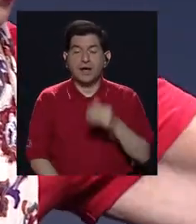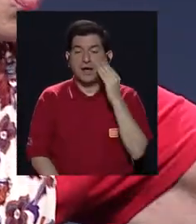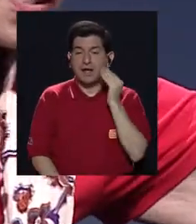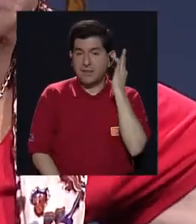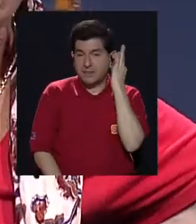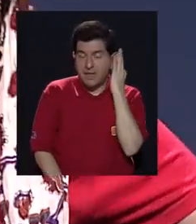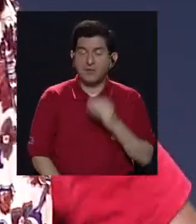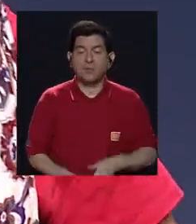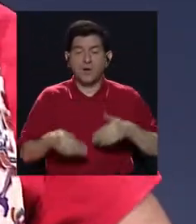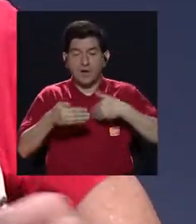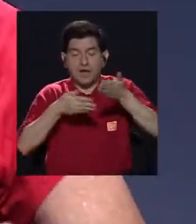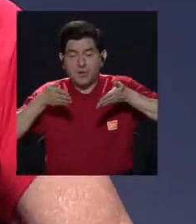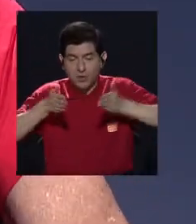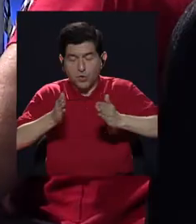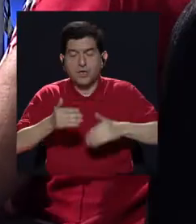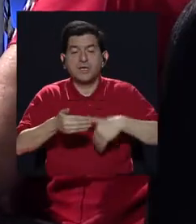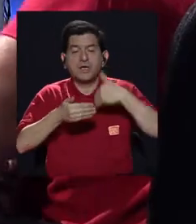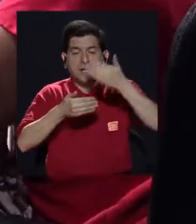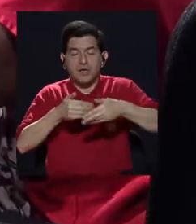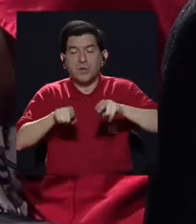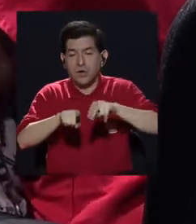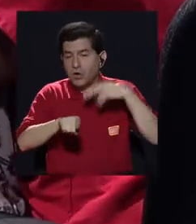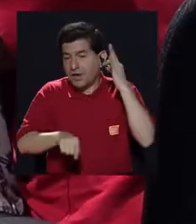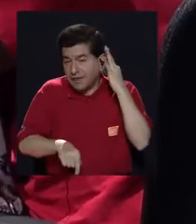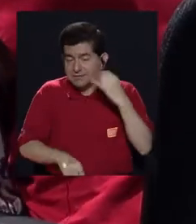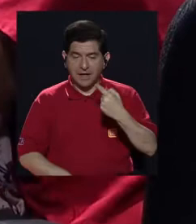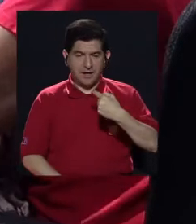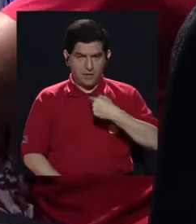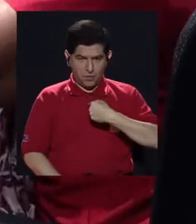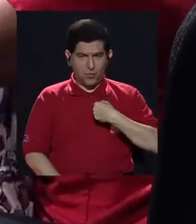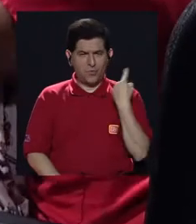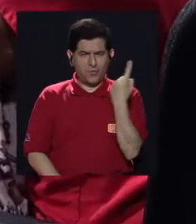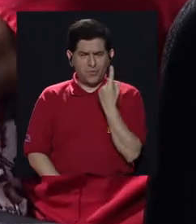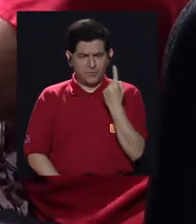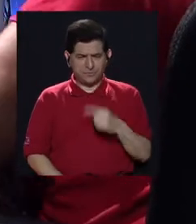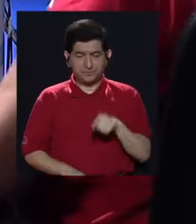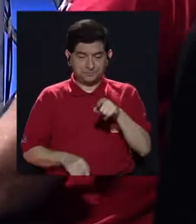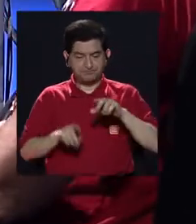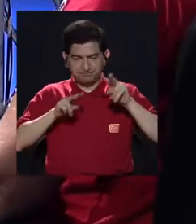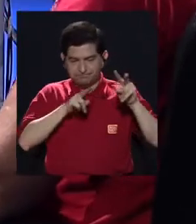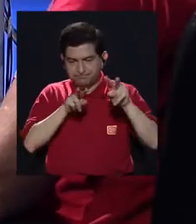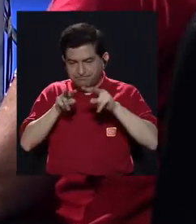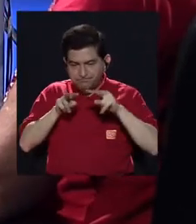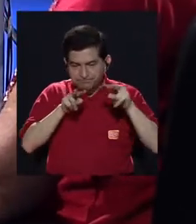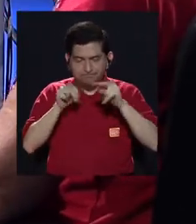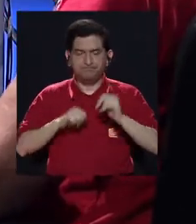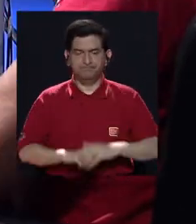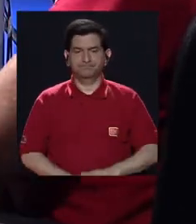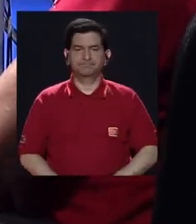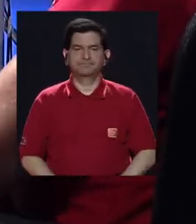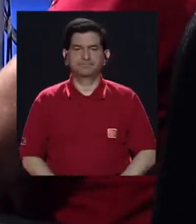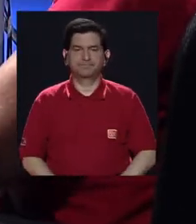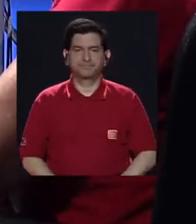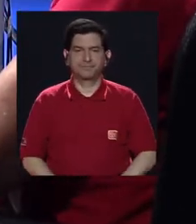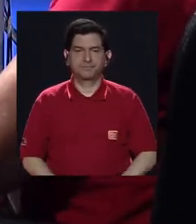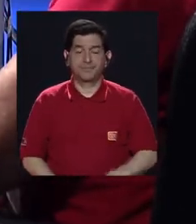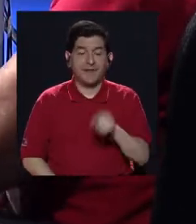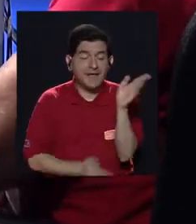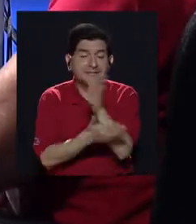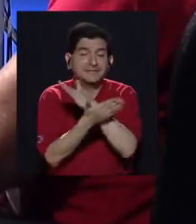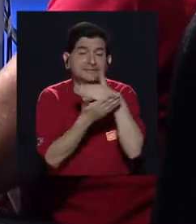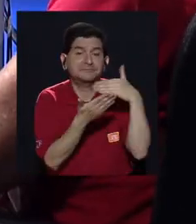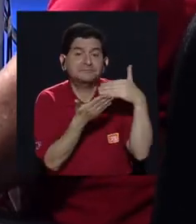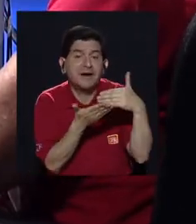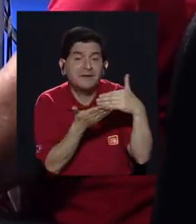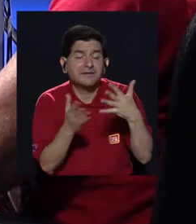abuela hija ya iba para abajo o sea es uno el que está siempre encima de la cosa entonces es esa